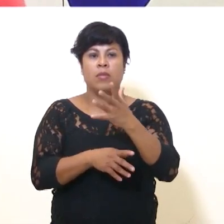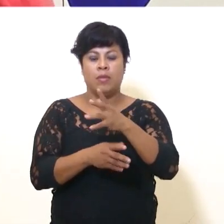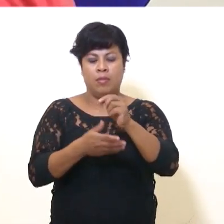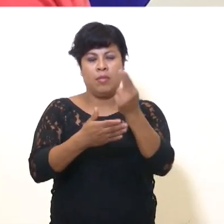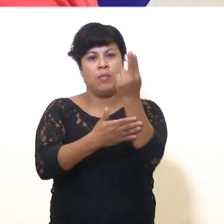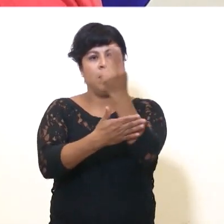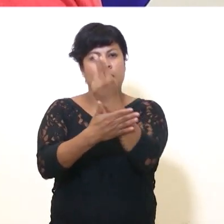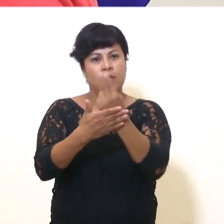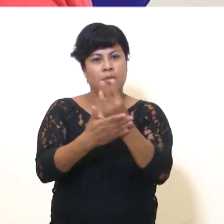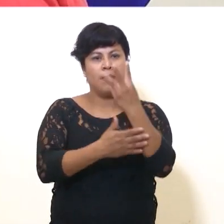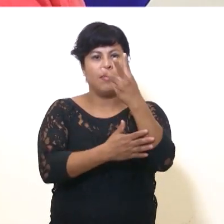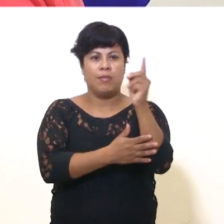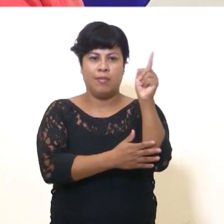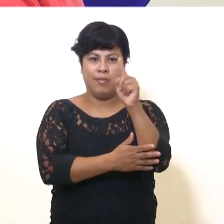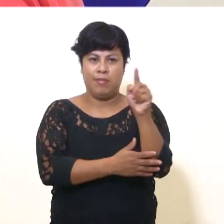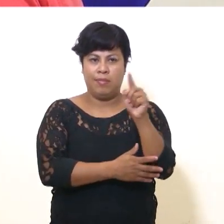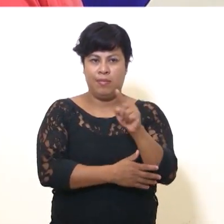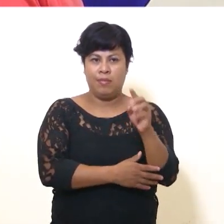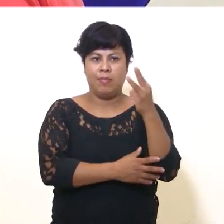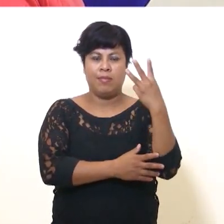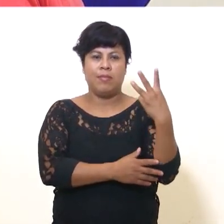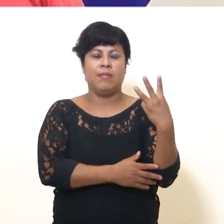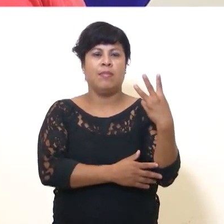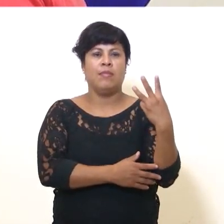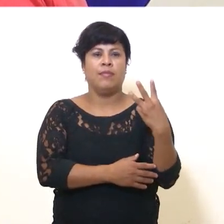se representa así.